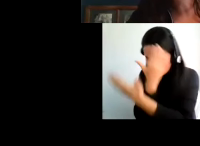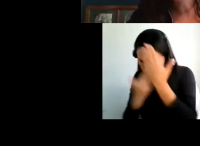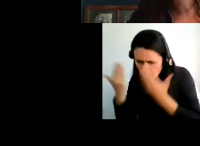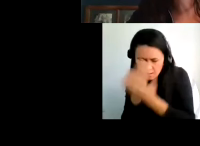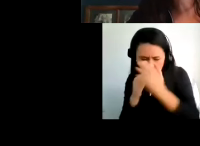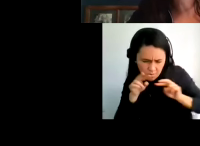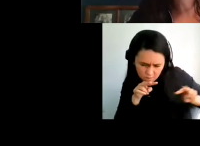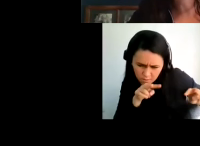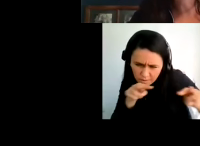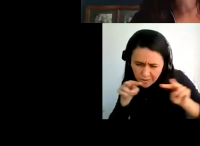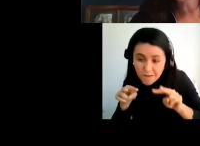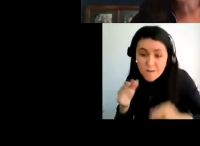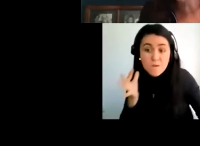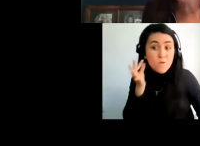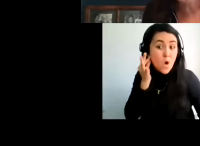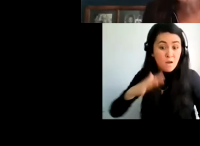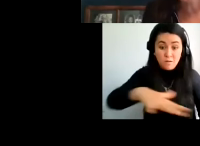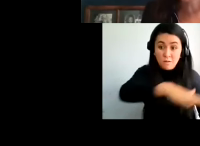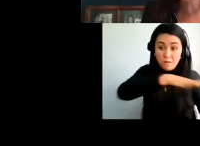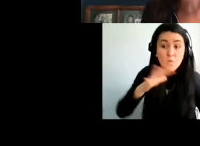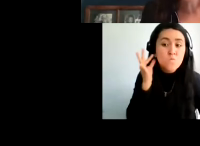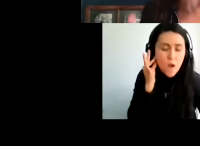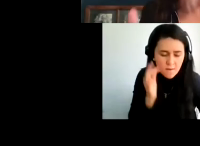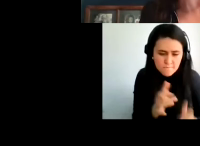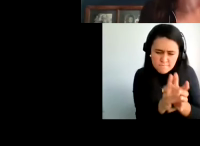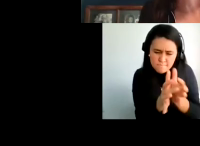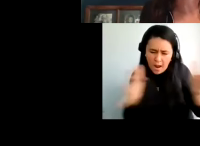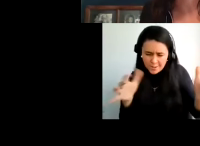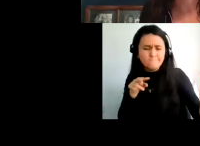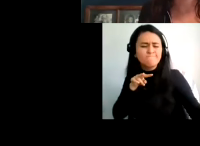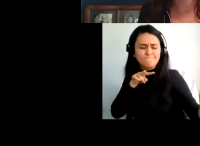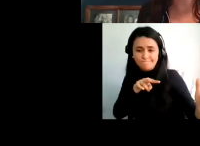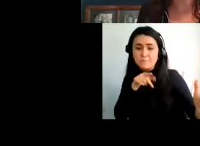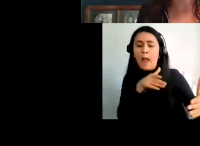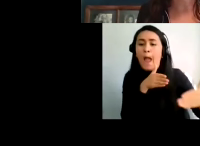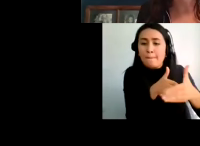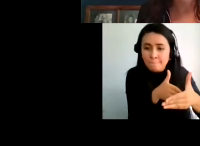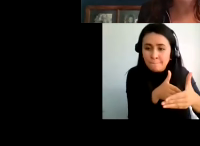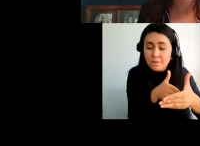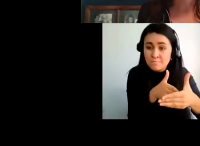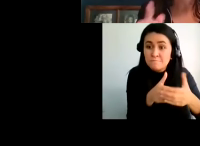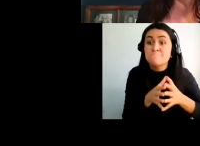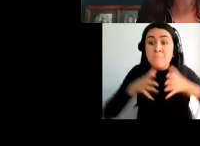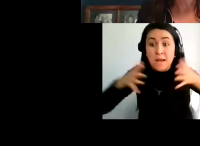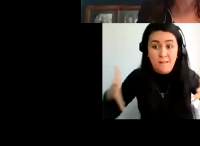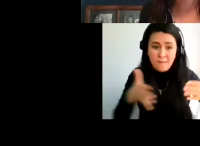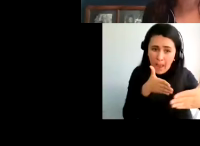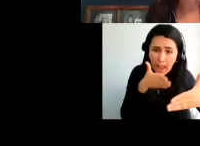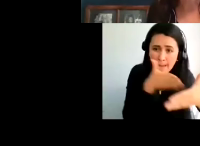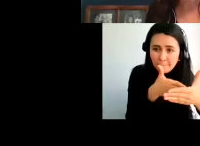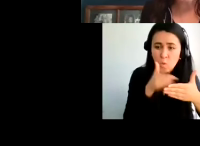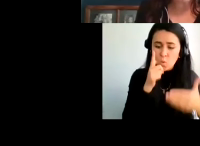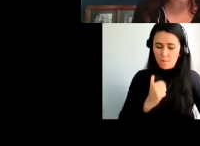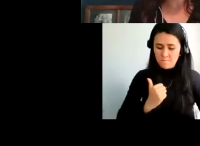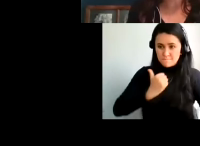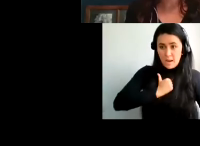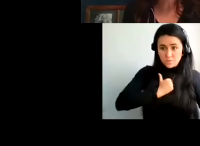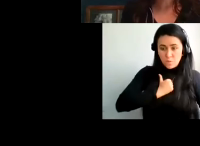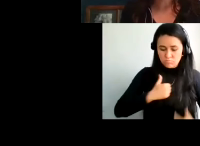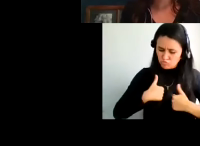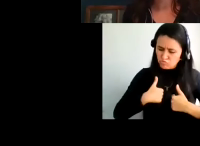de mujeres las que experimentan con mayor frecuencia barreras de acceso que tienen que ver con su autonomía y que son también afectadas